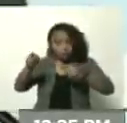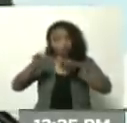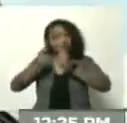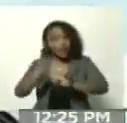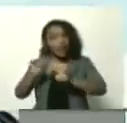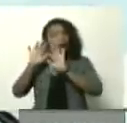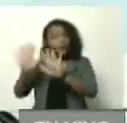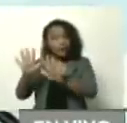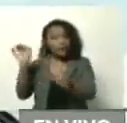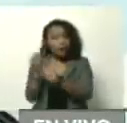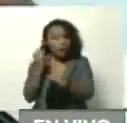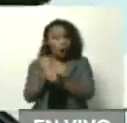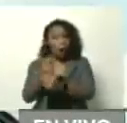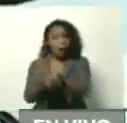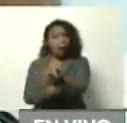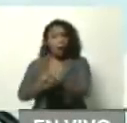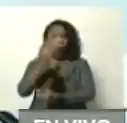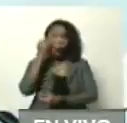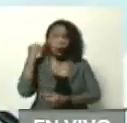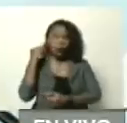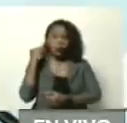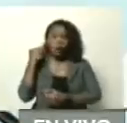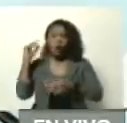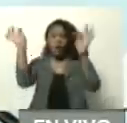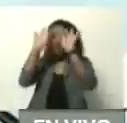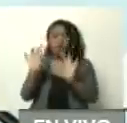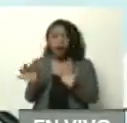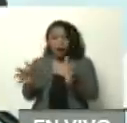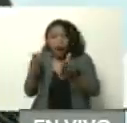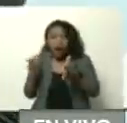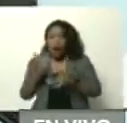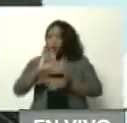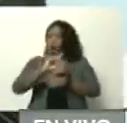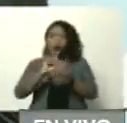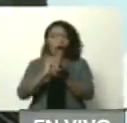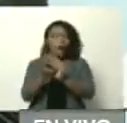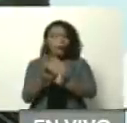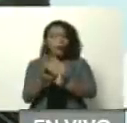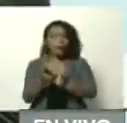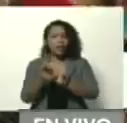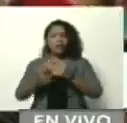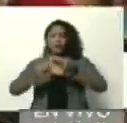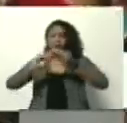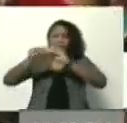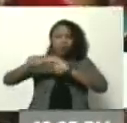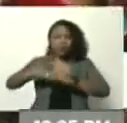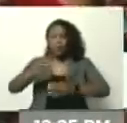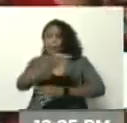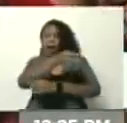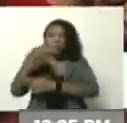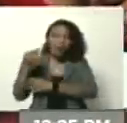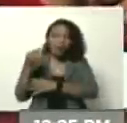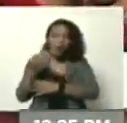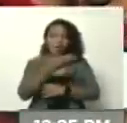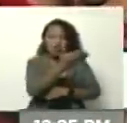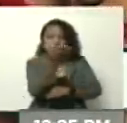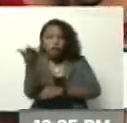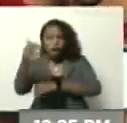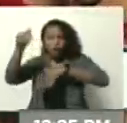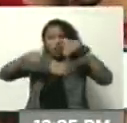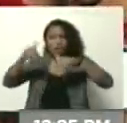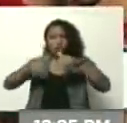trata fórmula ganadora no se cambia se perfeccionan y por lo que ustedes